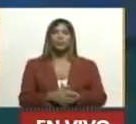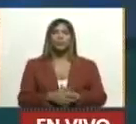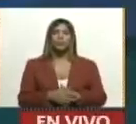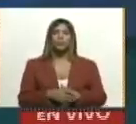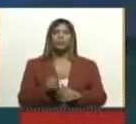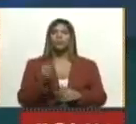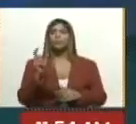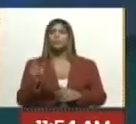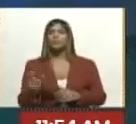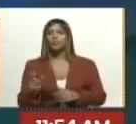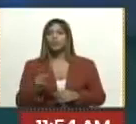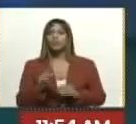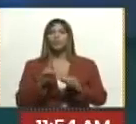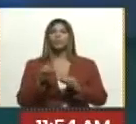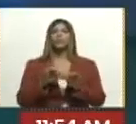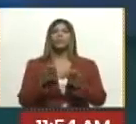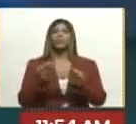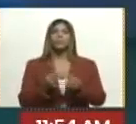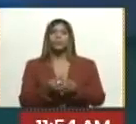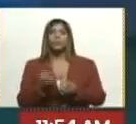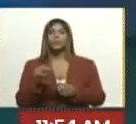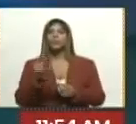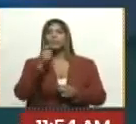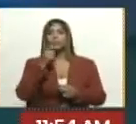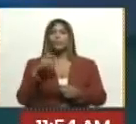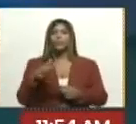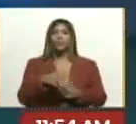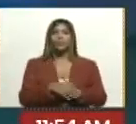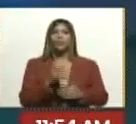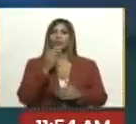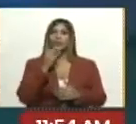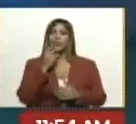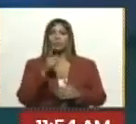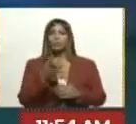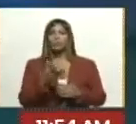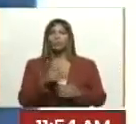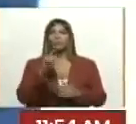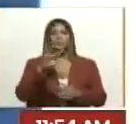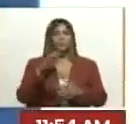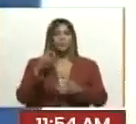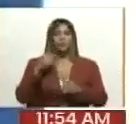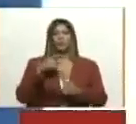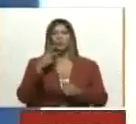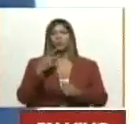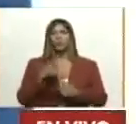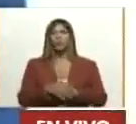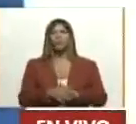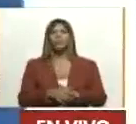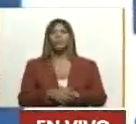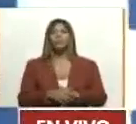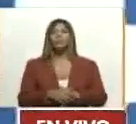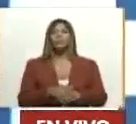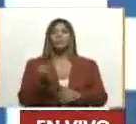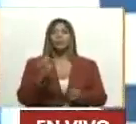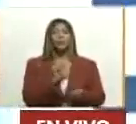un individuo, se trata de la familia, se trata de los pueblos. Ejemplo, el caso del diplomático Alex Saá, quien